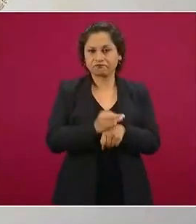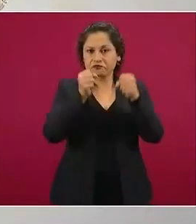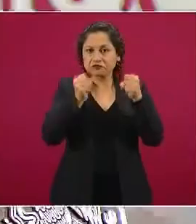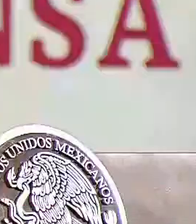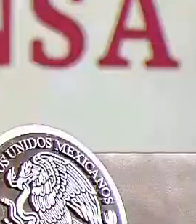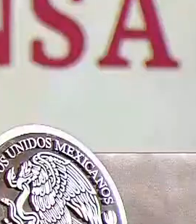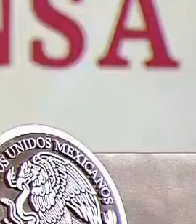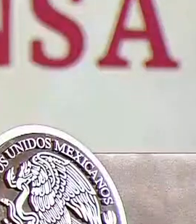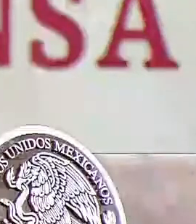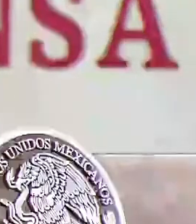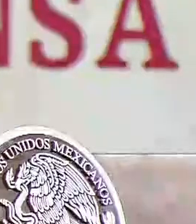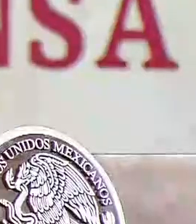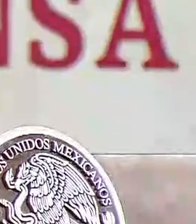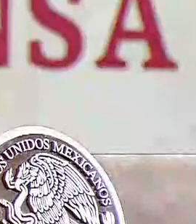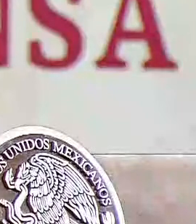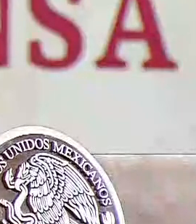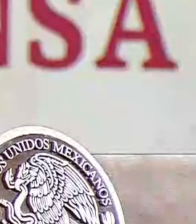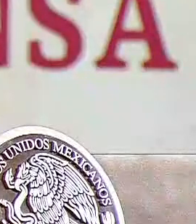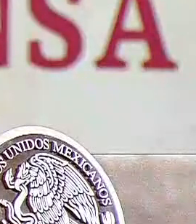reponiendo, es decir,